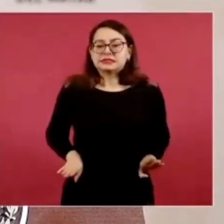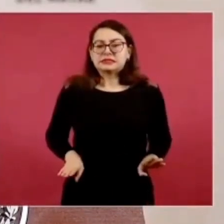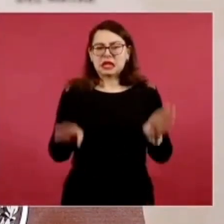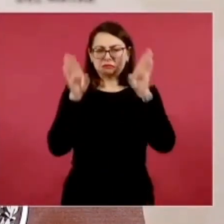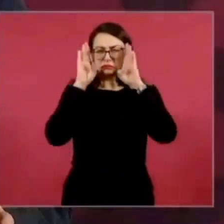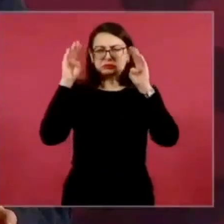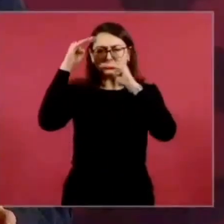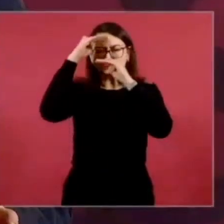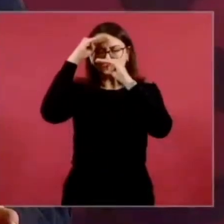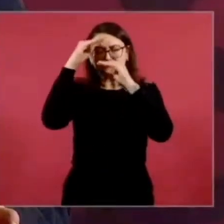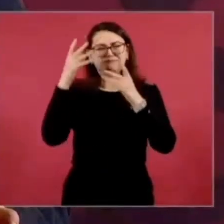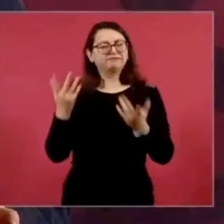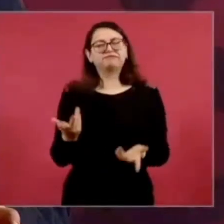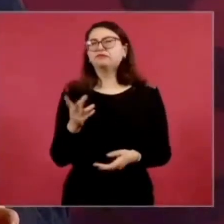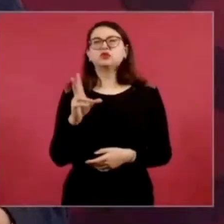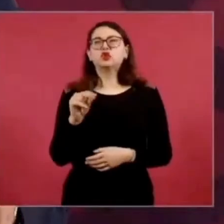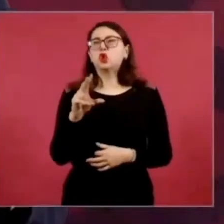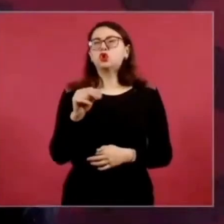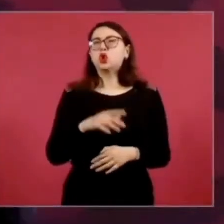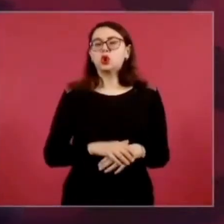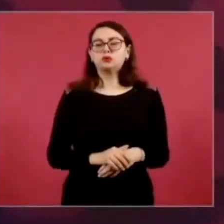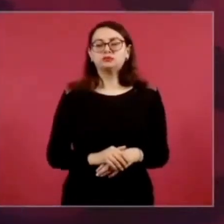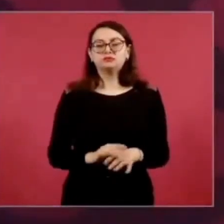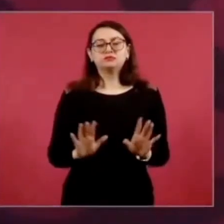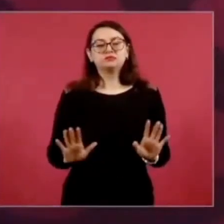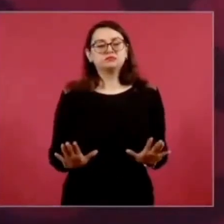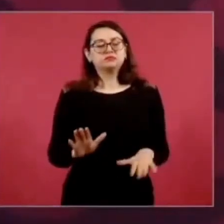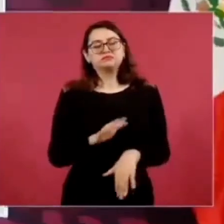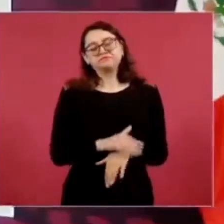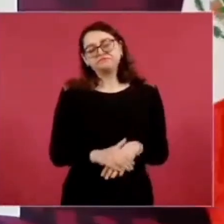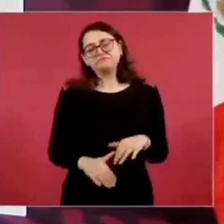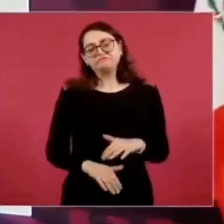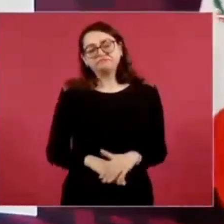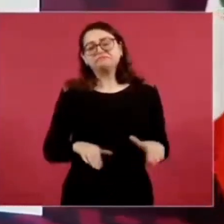a decir, ¿cómo le llaman ahora? Los moderados.